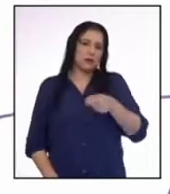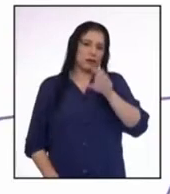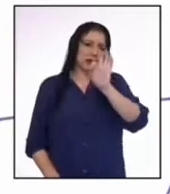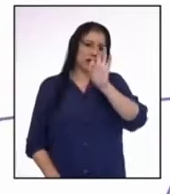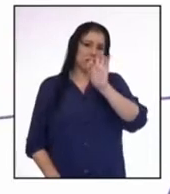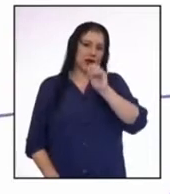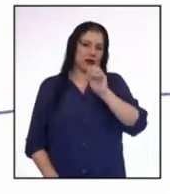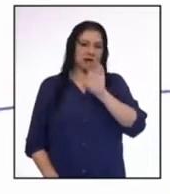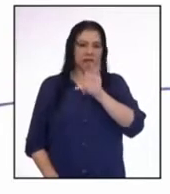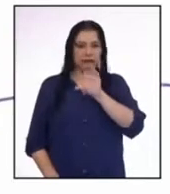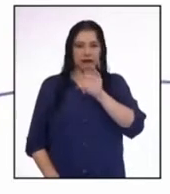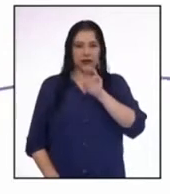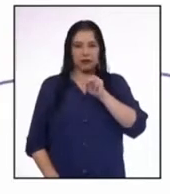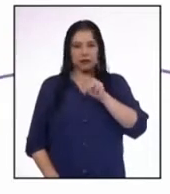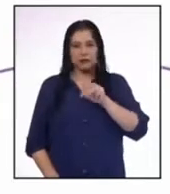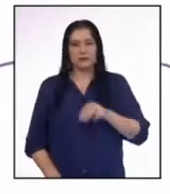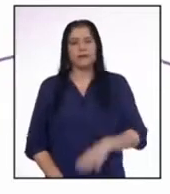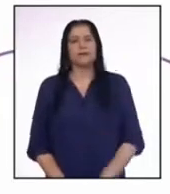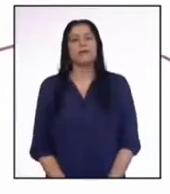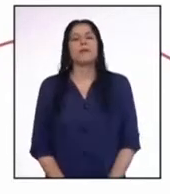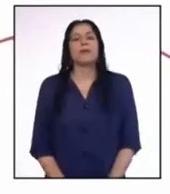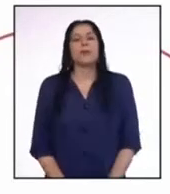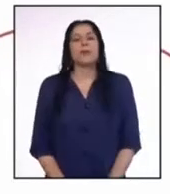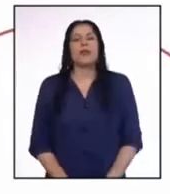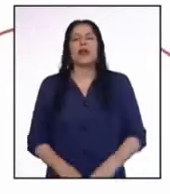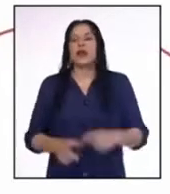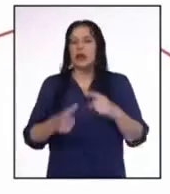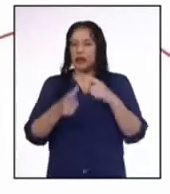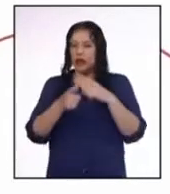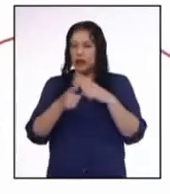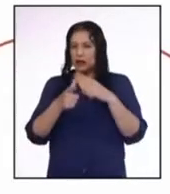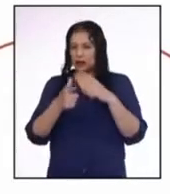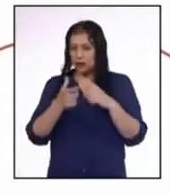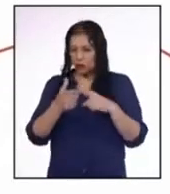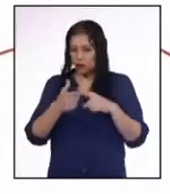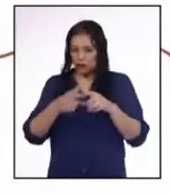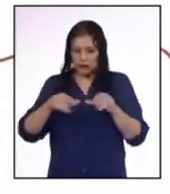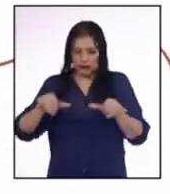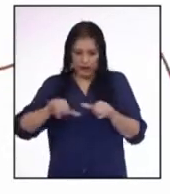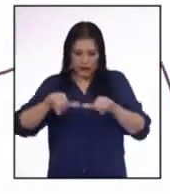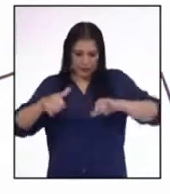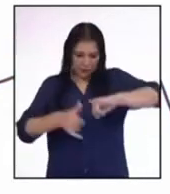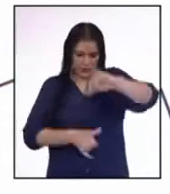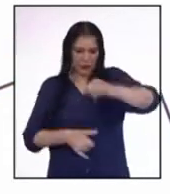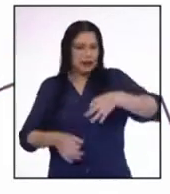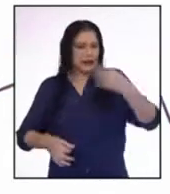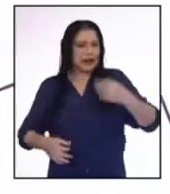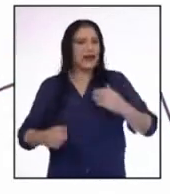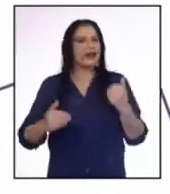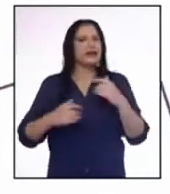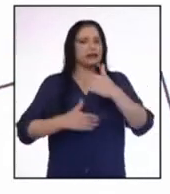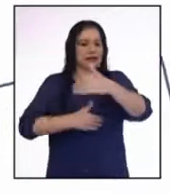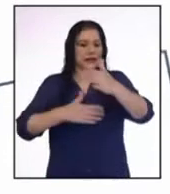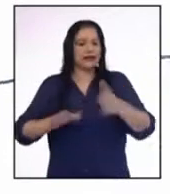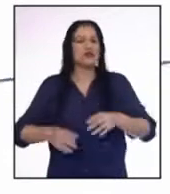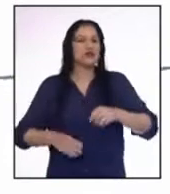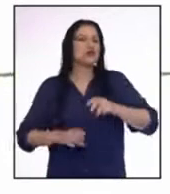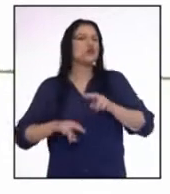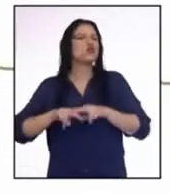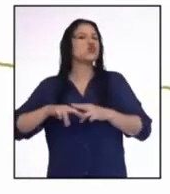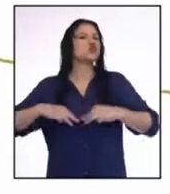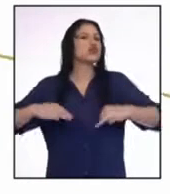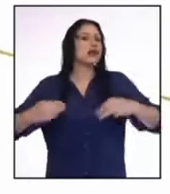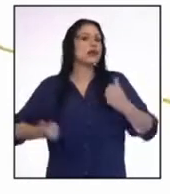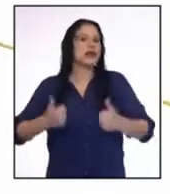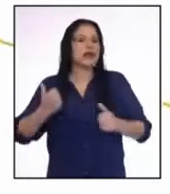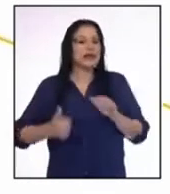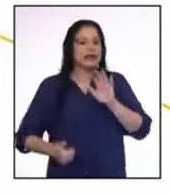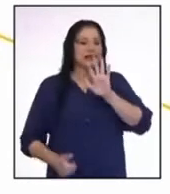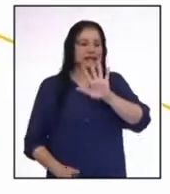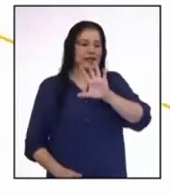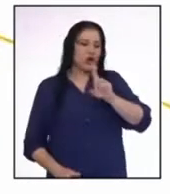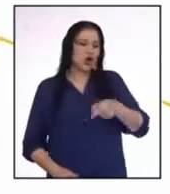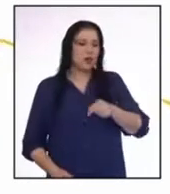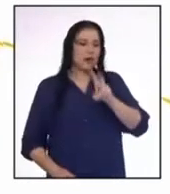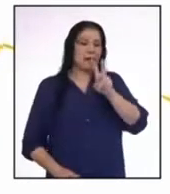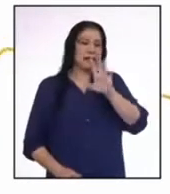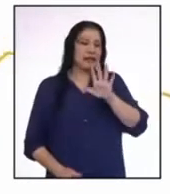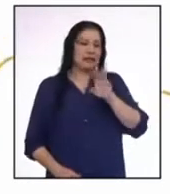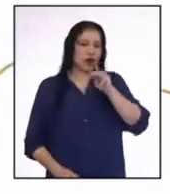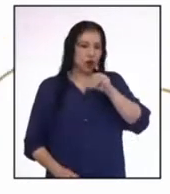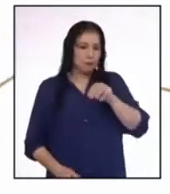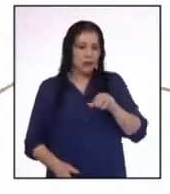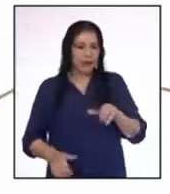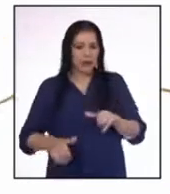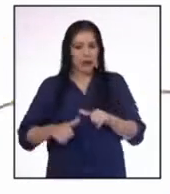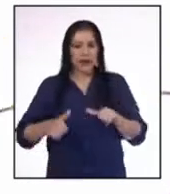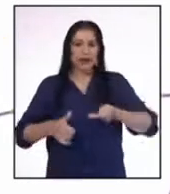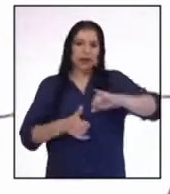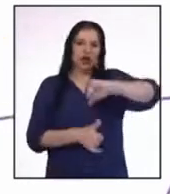a 3,90 metros. Entonces, las dimensiones reales de la sala serán 5,25 metros